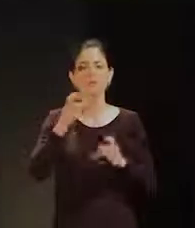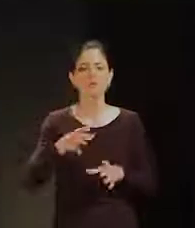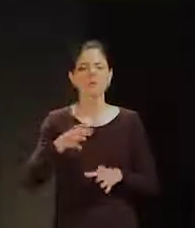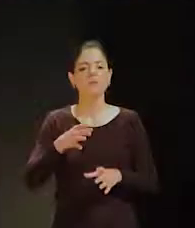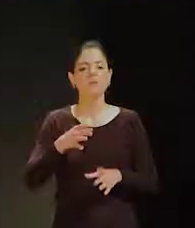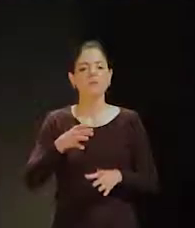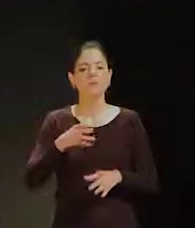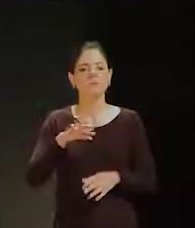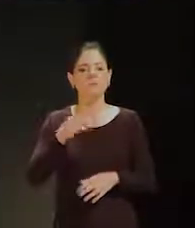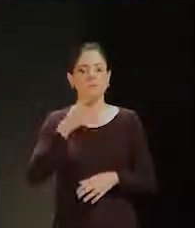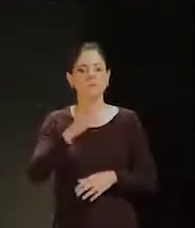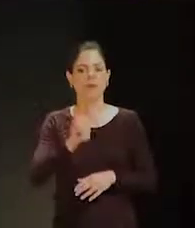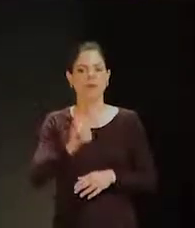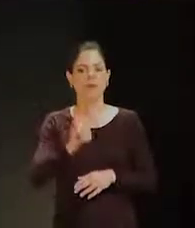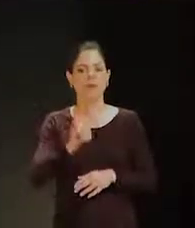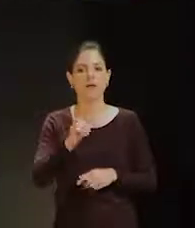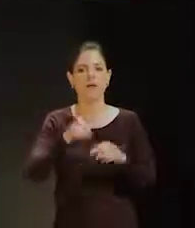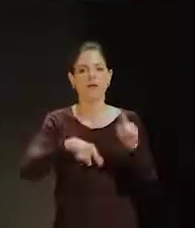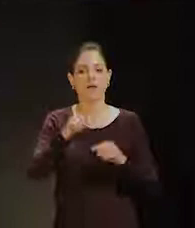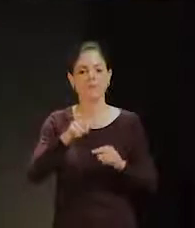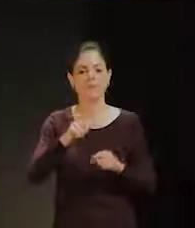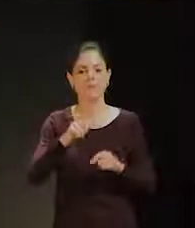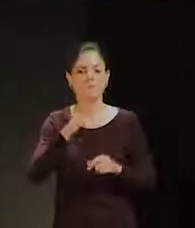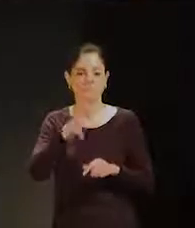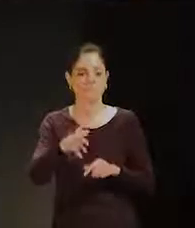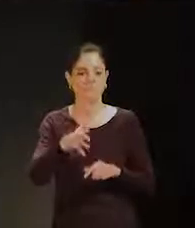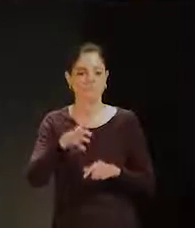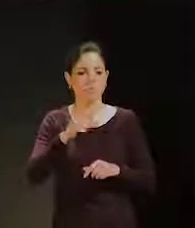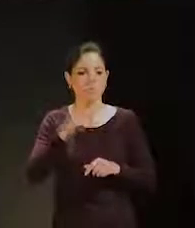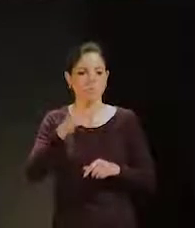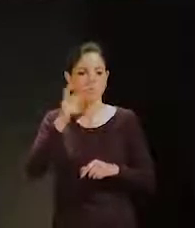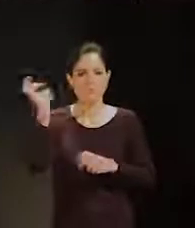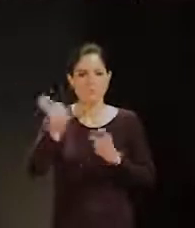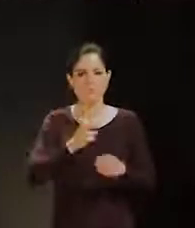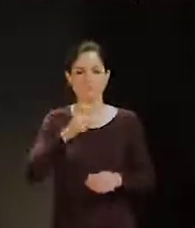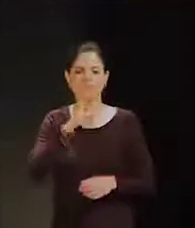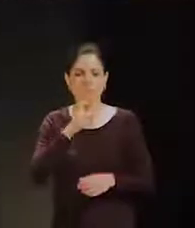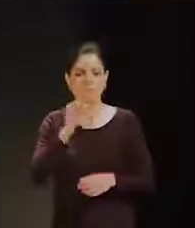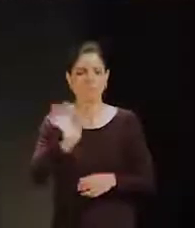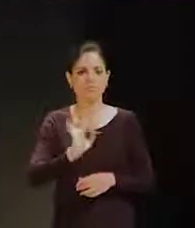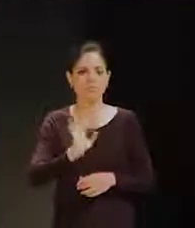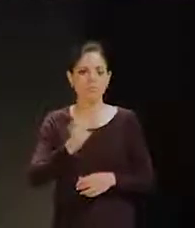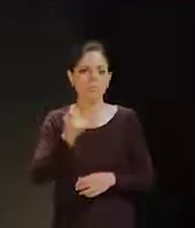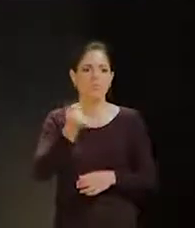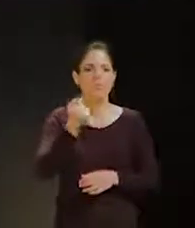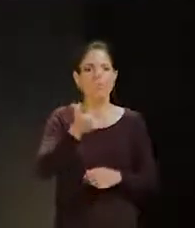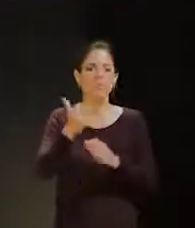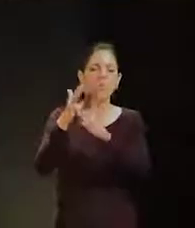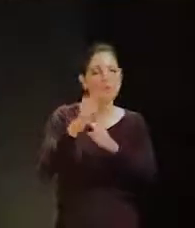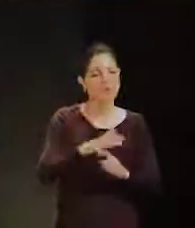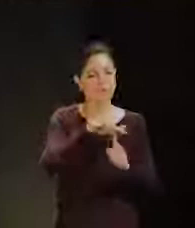habían estado preso, porque yo vivía en un lugar un poco